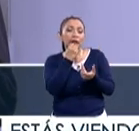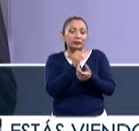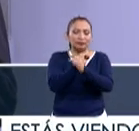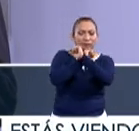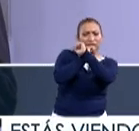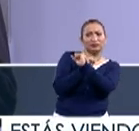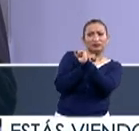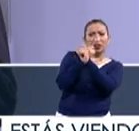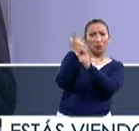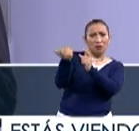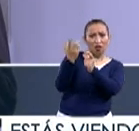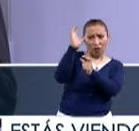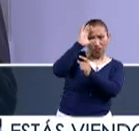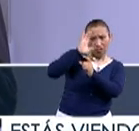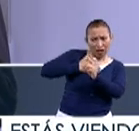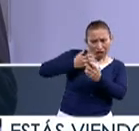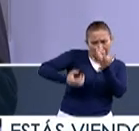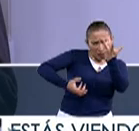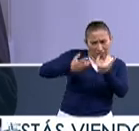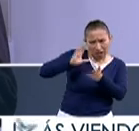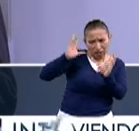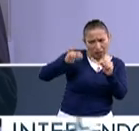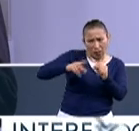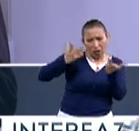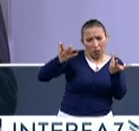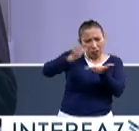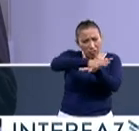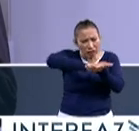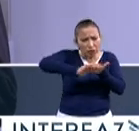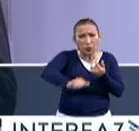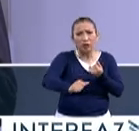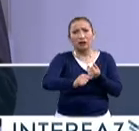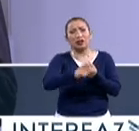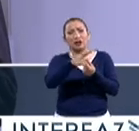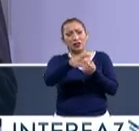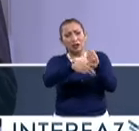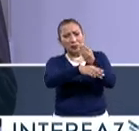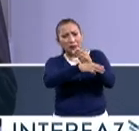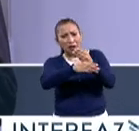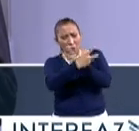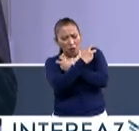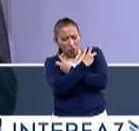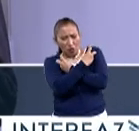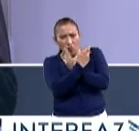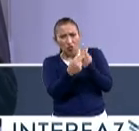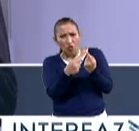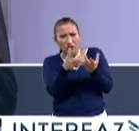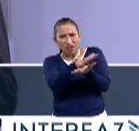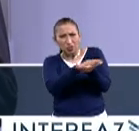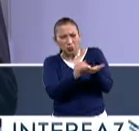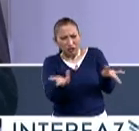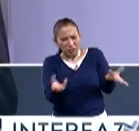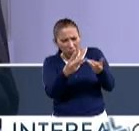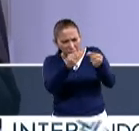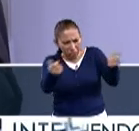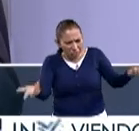la cremación, justamente porque implica la destrucción del material óseo y